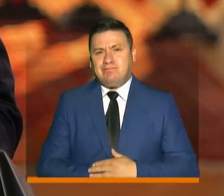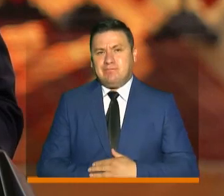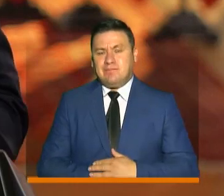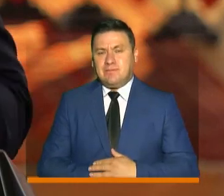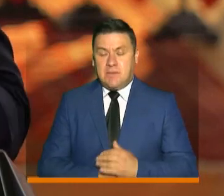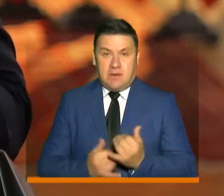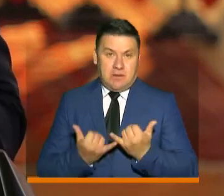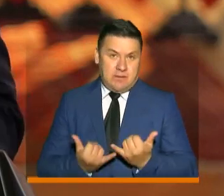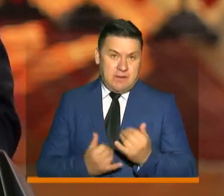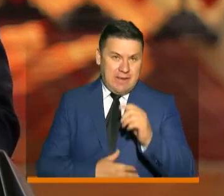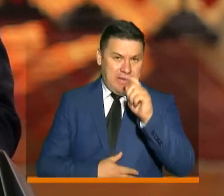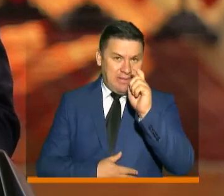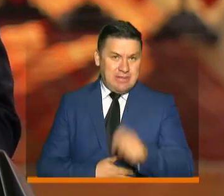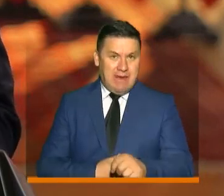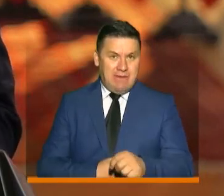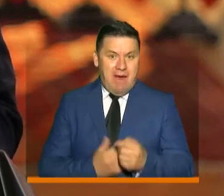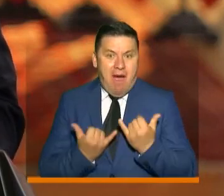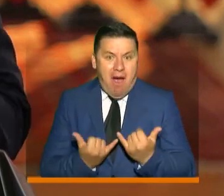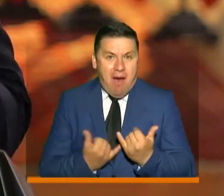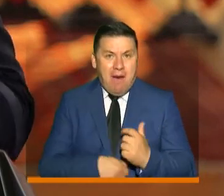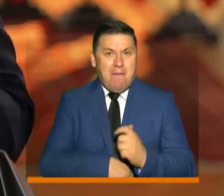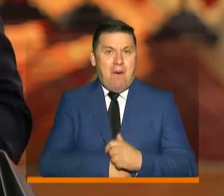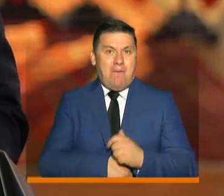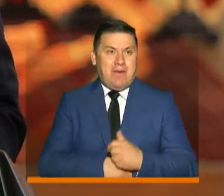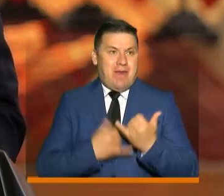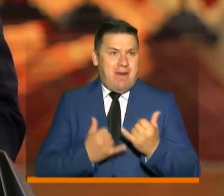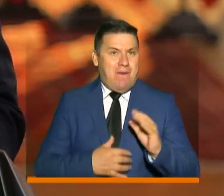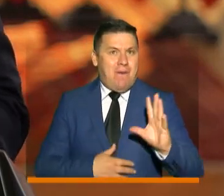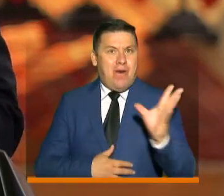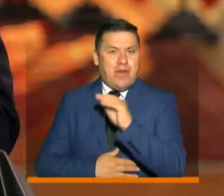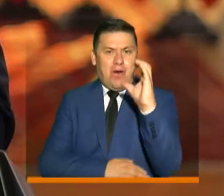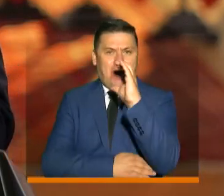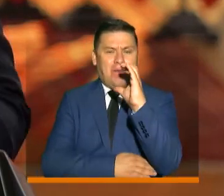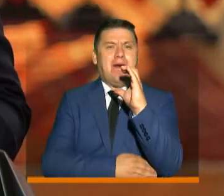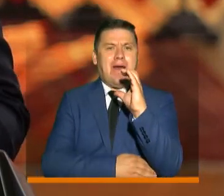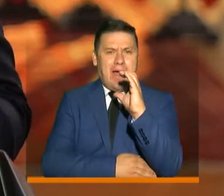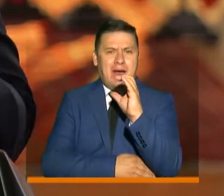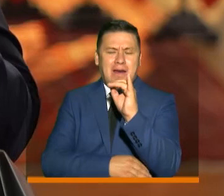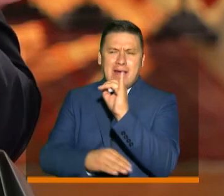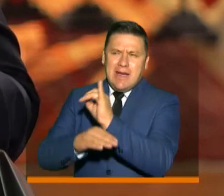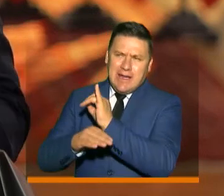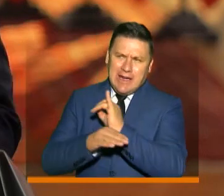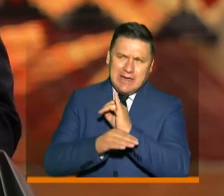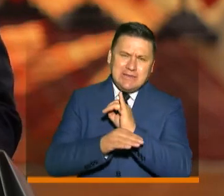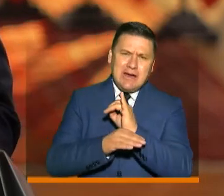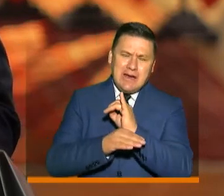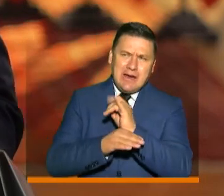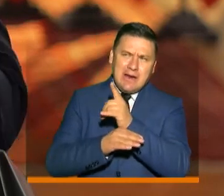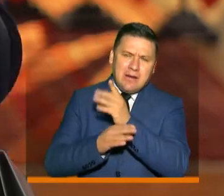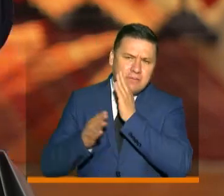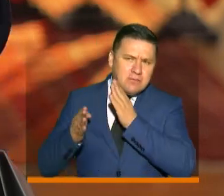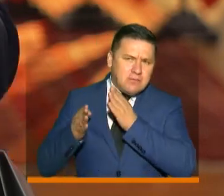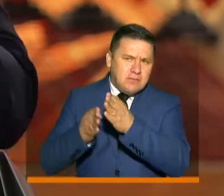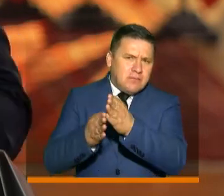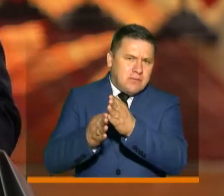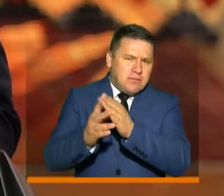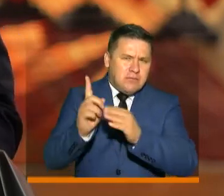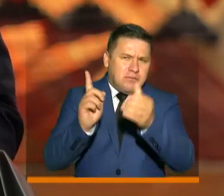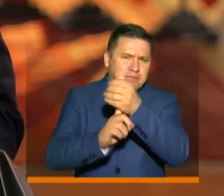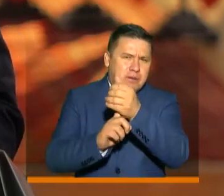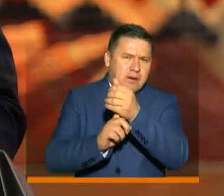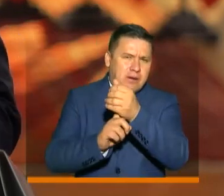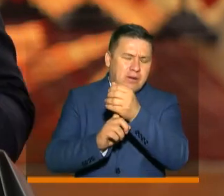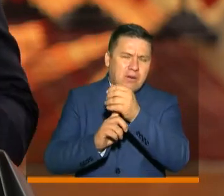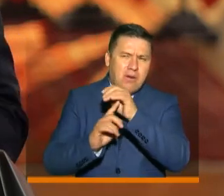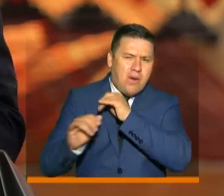y debe ser el momento en que los colombianos vean a todas las instituciones caminando en un propósito común